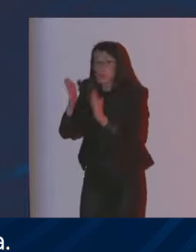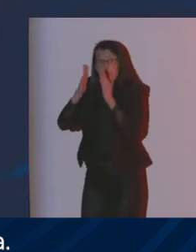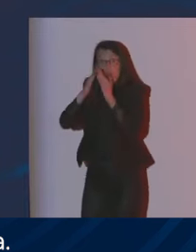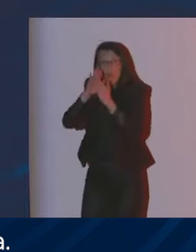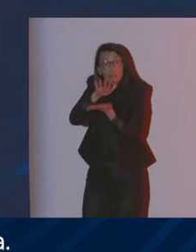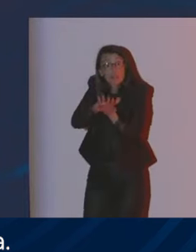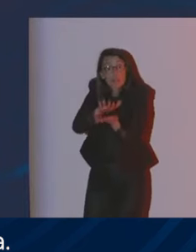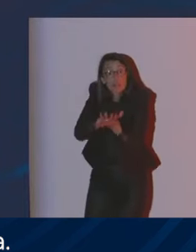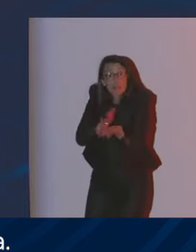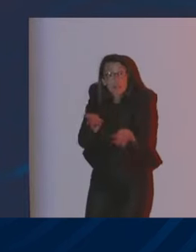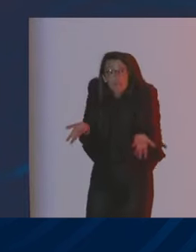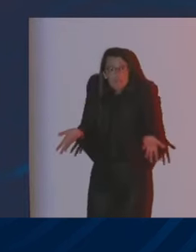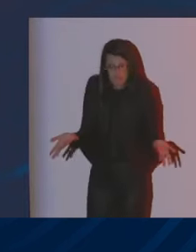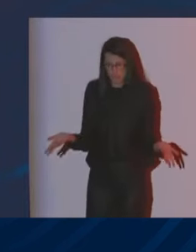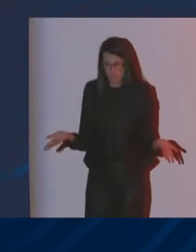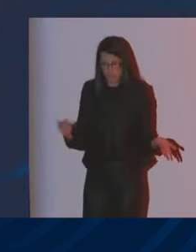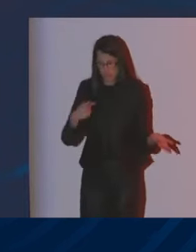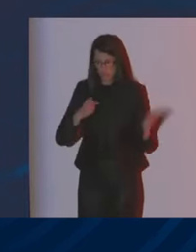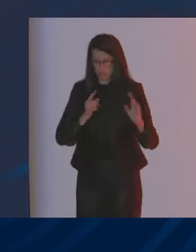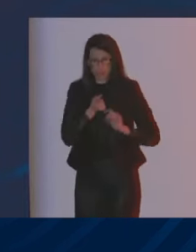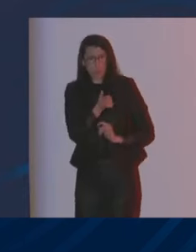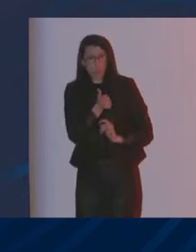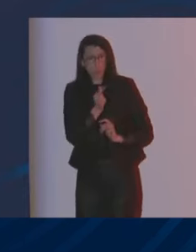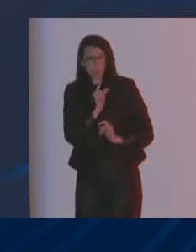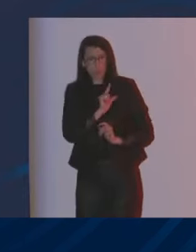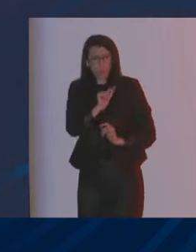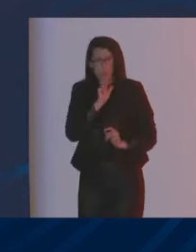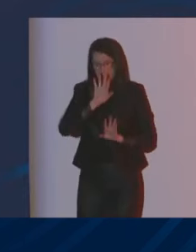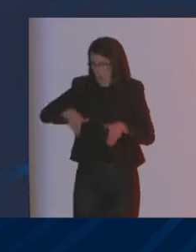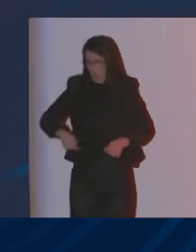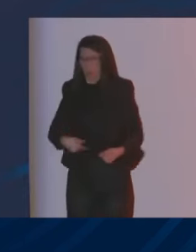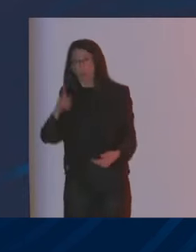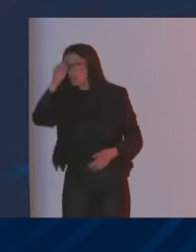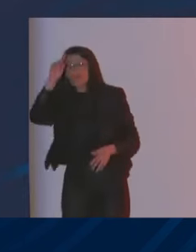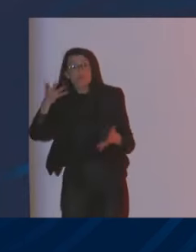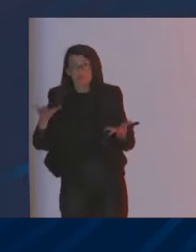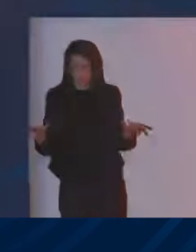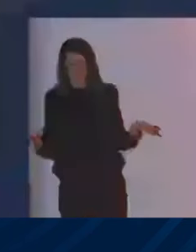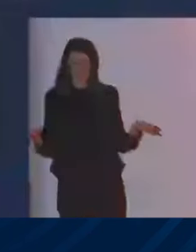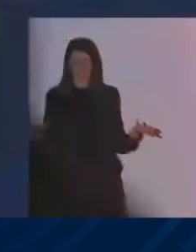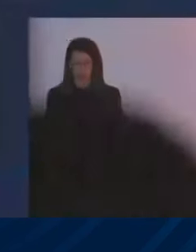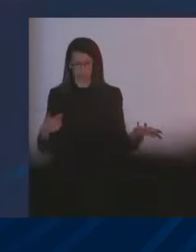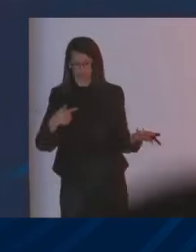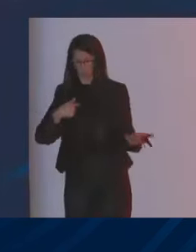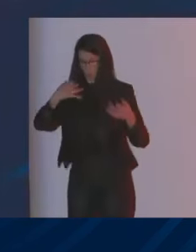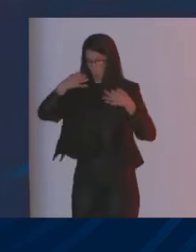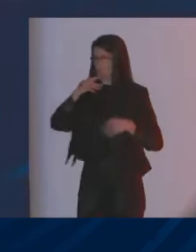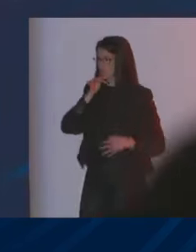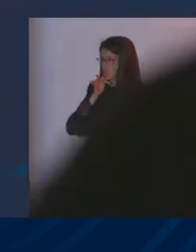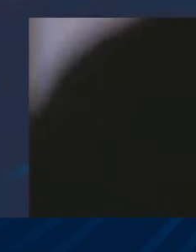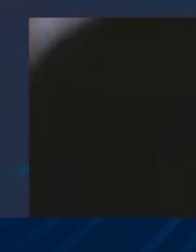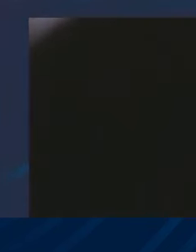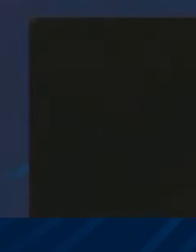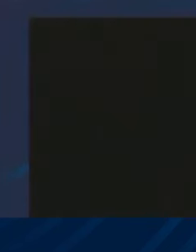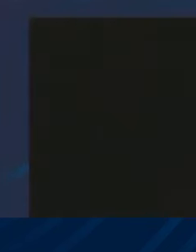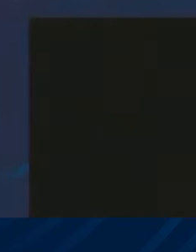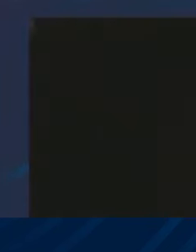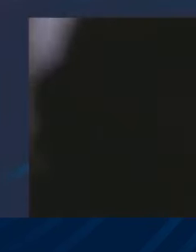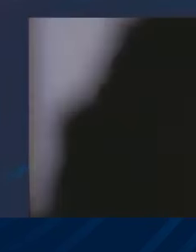casa, he salido un momento y ahora no sé volver. Bueno, yo es que juraría que mi casa estaba por aquí.